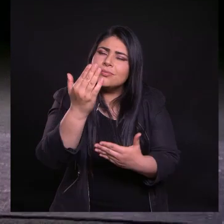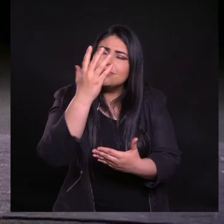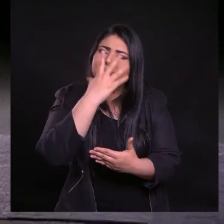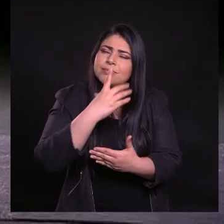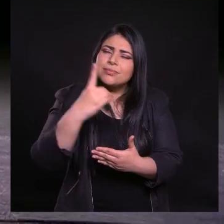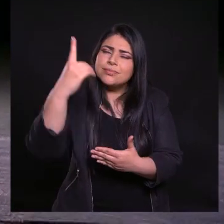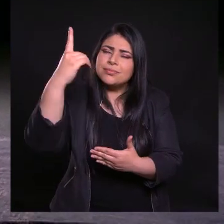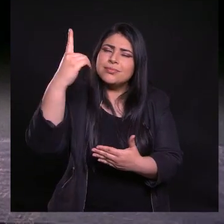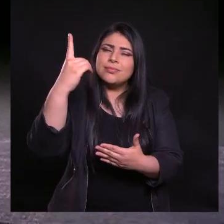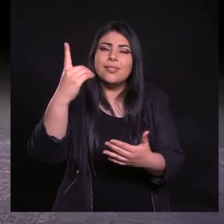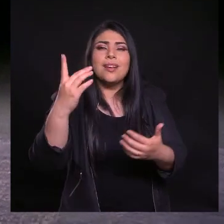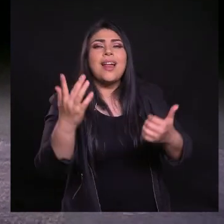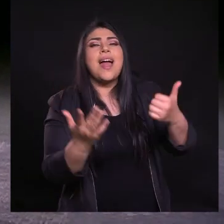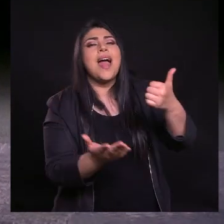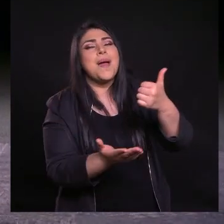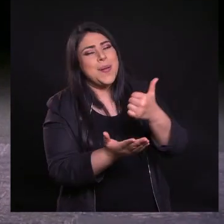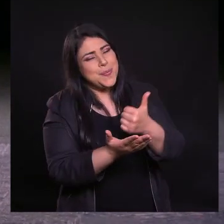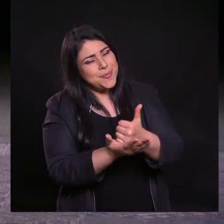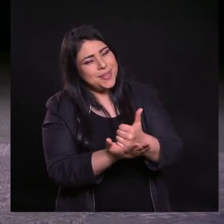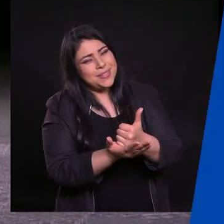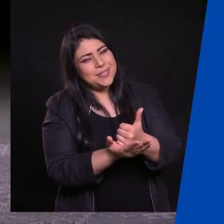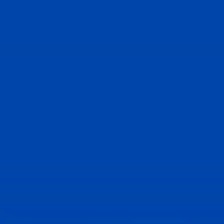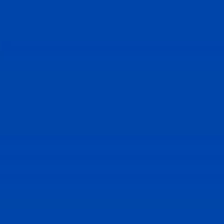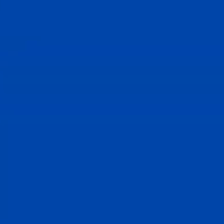amén amén